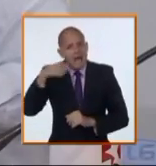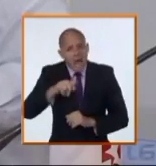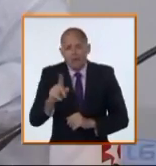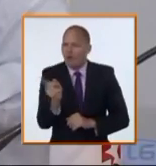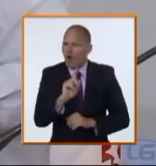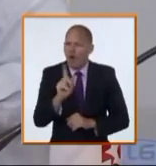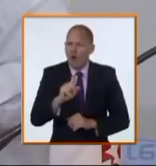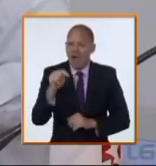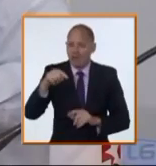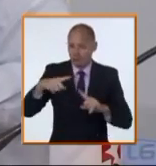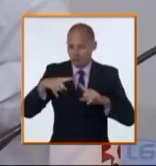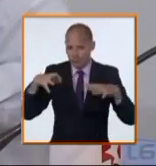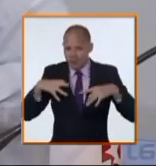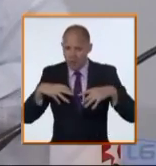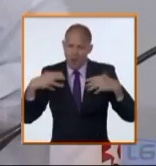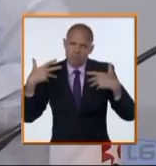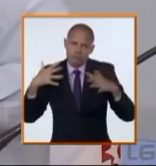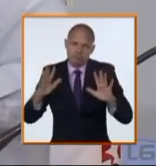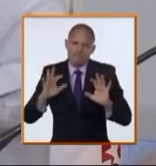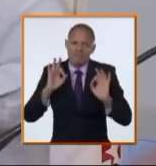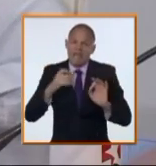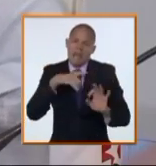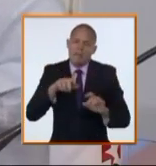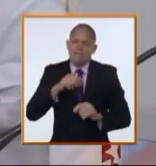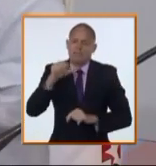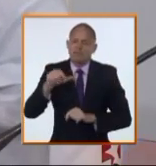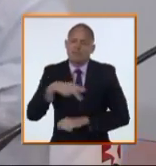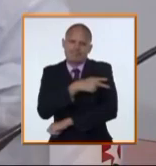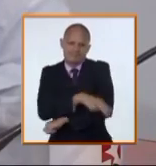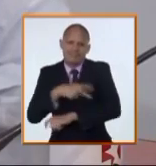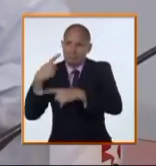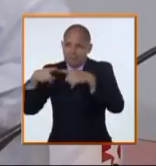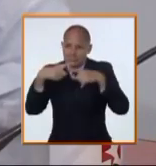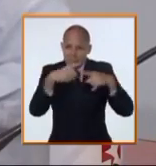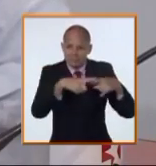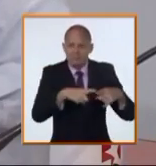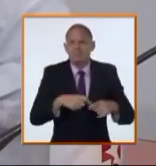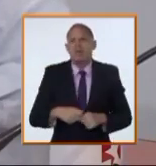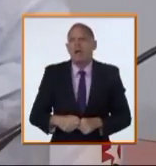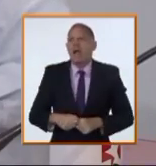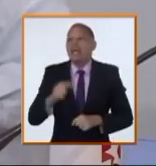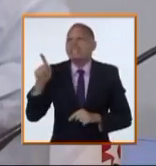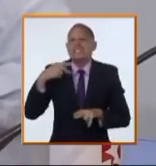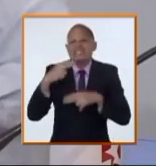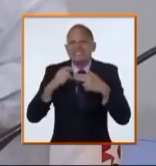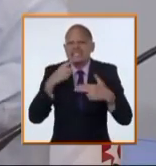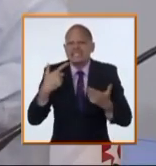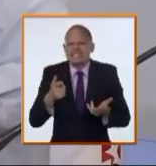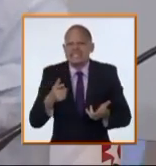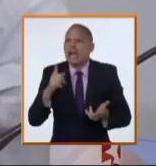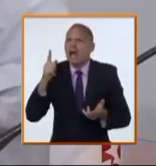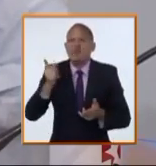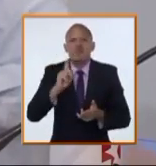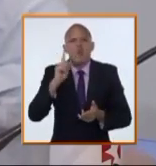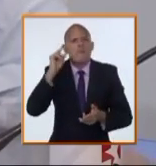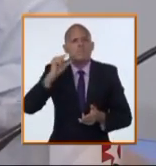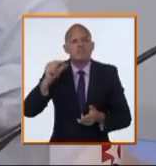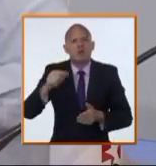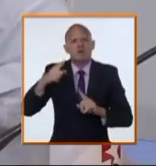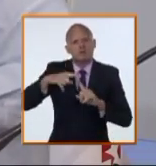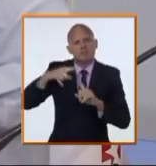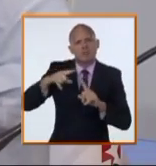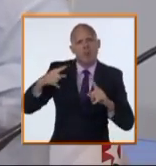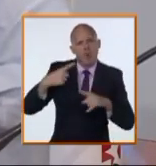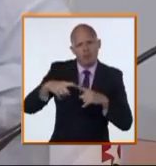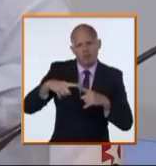muy poco habitual que los turistas que Los visitantes se desplacen por el mundo moviendo grandes cantidades de efectivo para disfrutar de